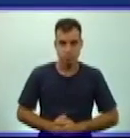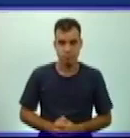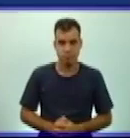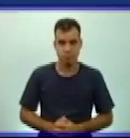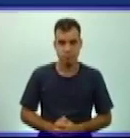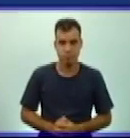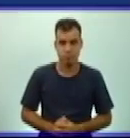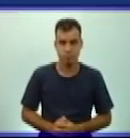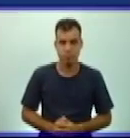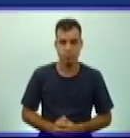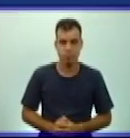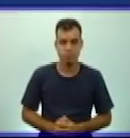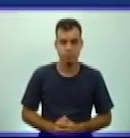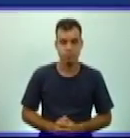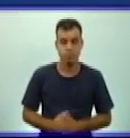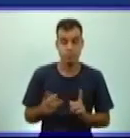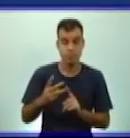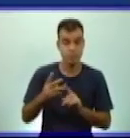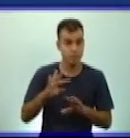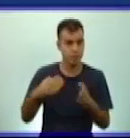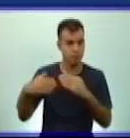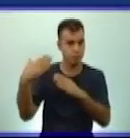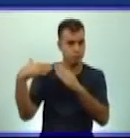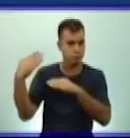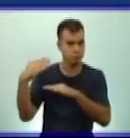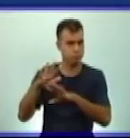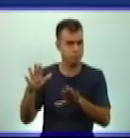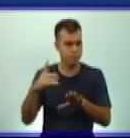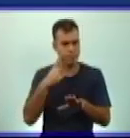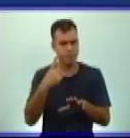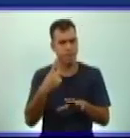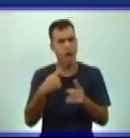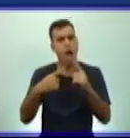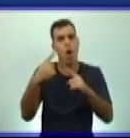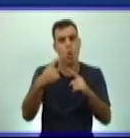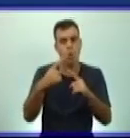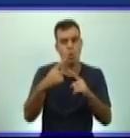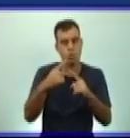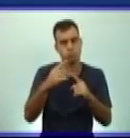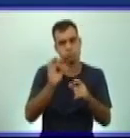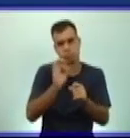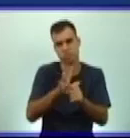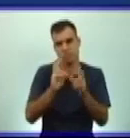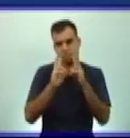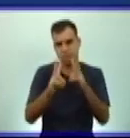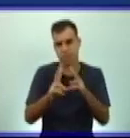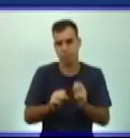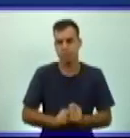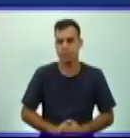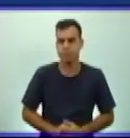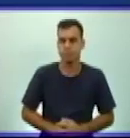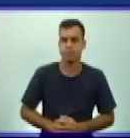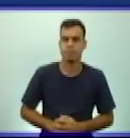pues ya anteriormente hemos estado viendo algunas de sus aplicaciones. ¿Correcto? Ahora bien, como